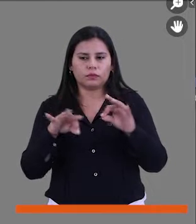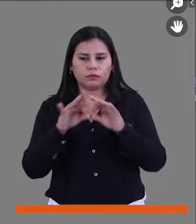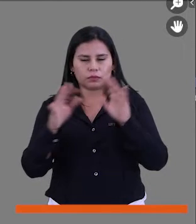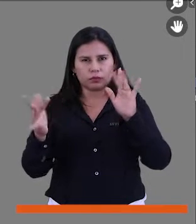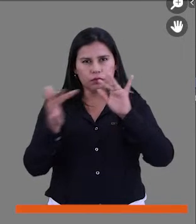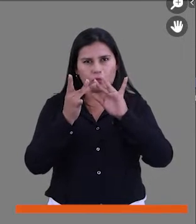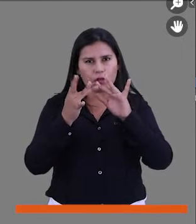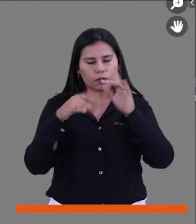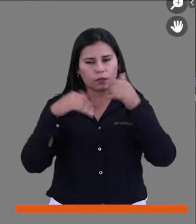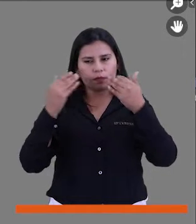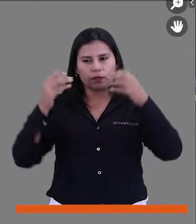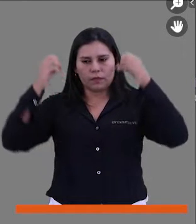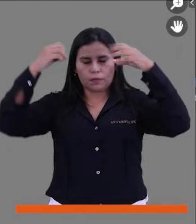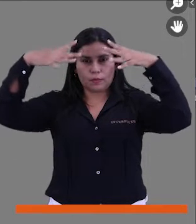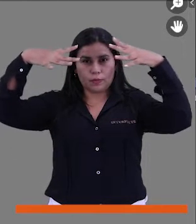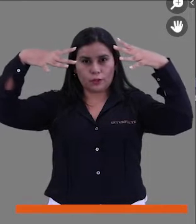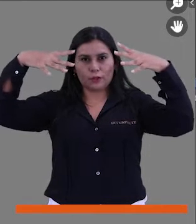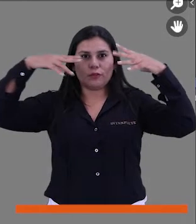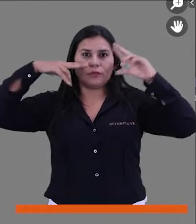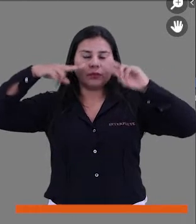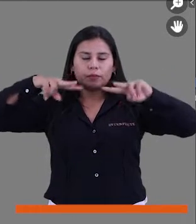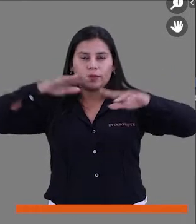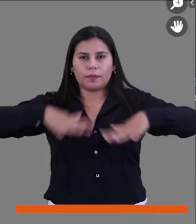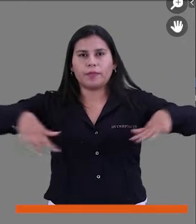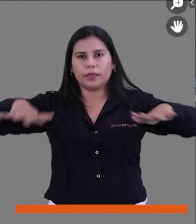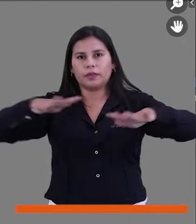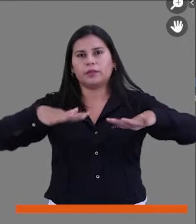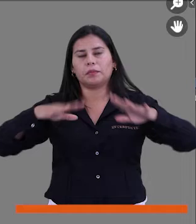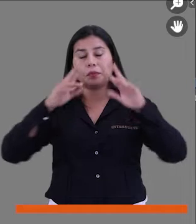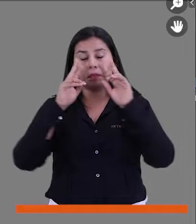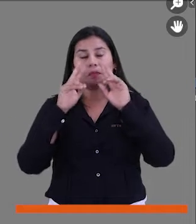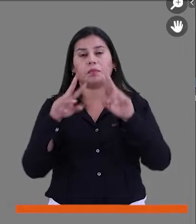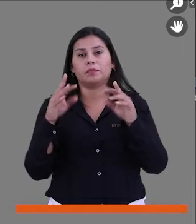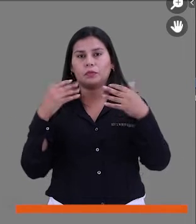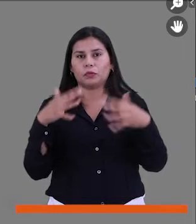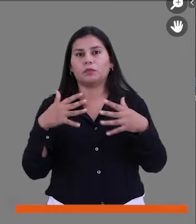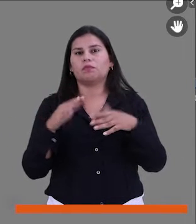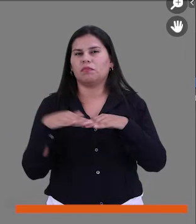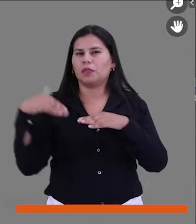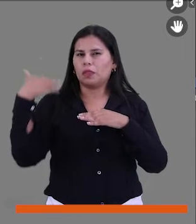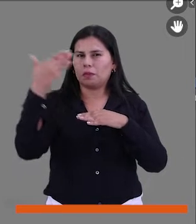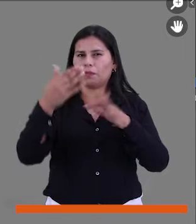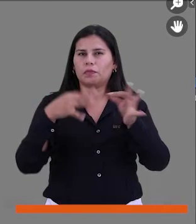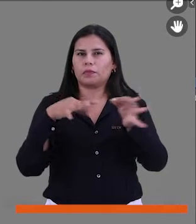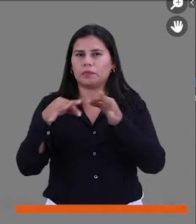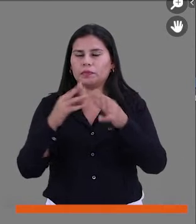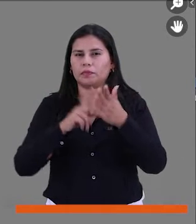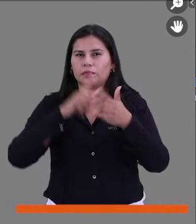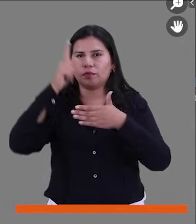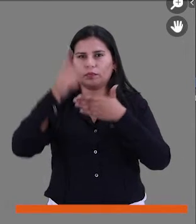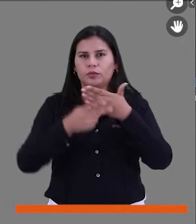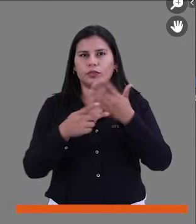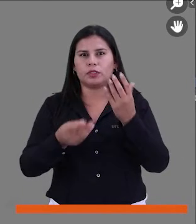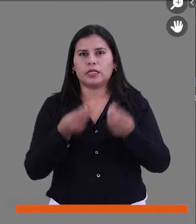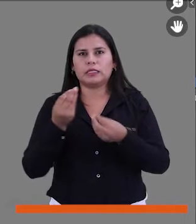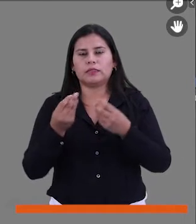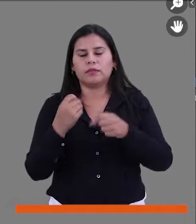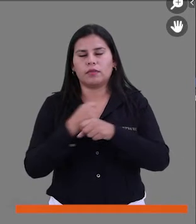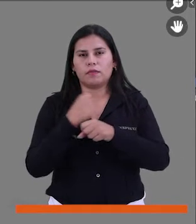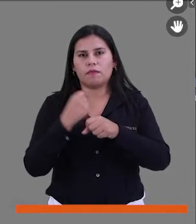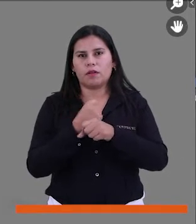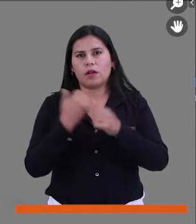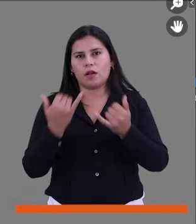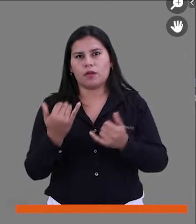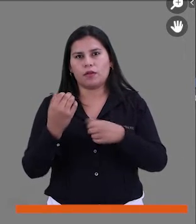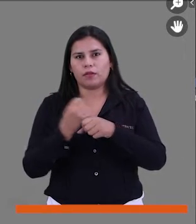como que ajustar un poco las luces y bueno, darle un poco de ambientación, pero eso ya lo vamos a ver en el proyecto que vamos a